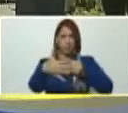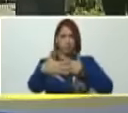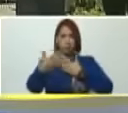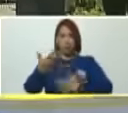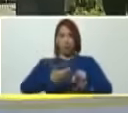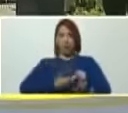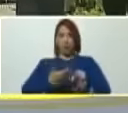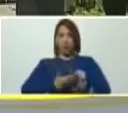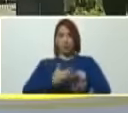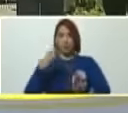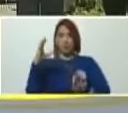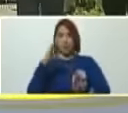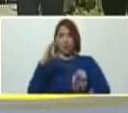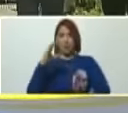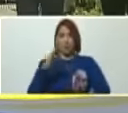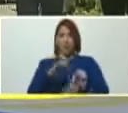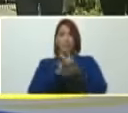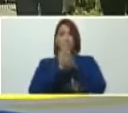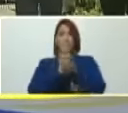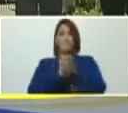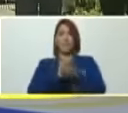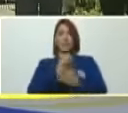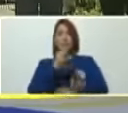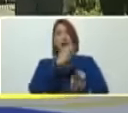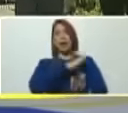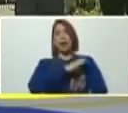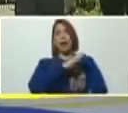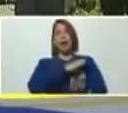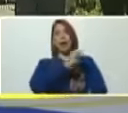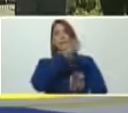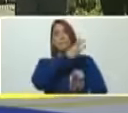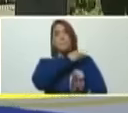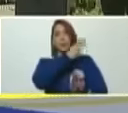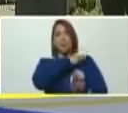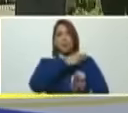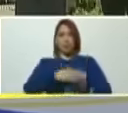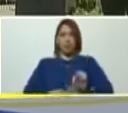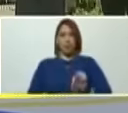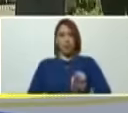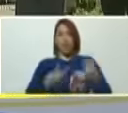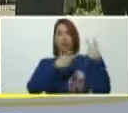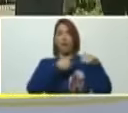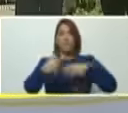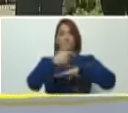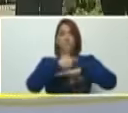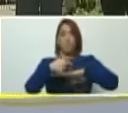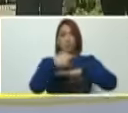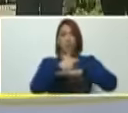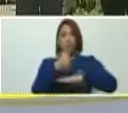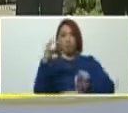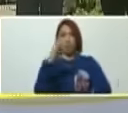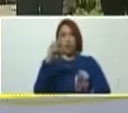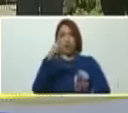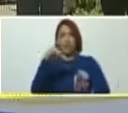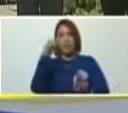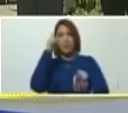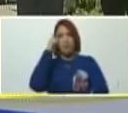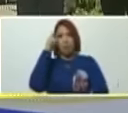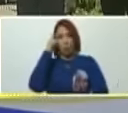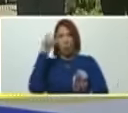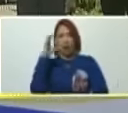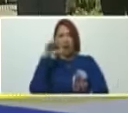alcaldesa de Caracas, compañera Carmen Teresa Meléndez, jefe de gobierno de Caracas, Naúm Fernández.